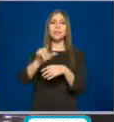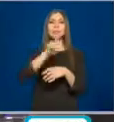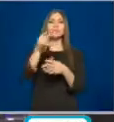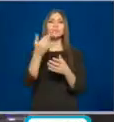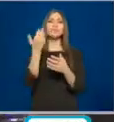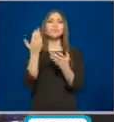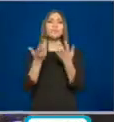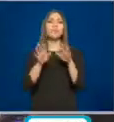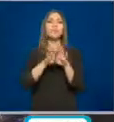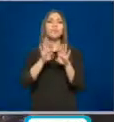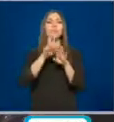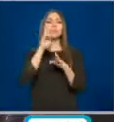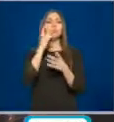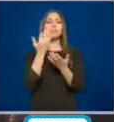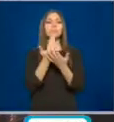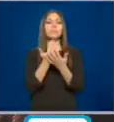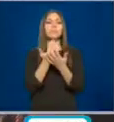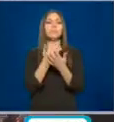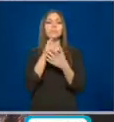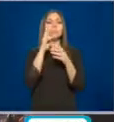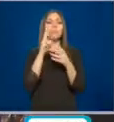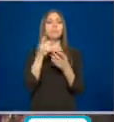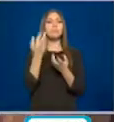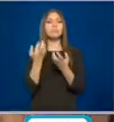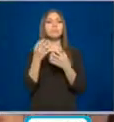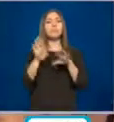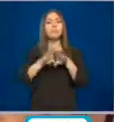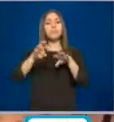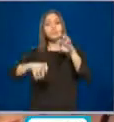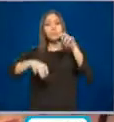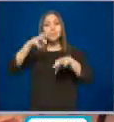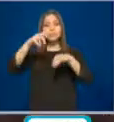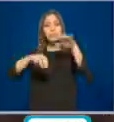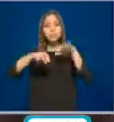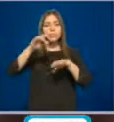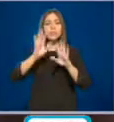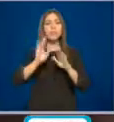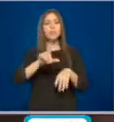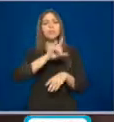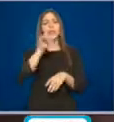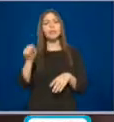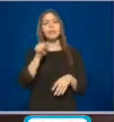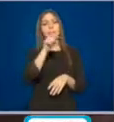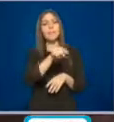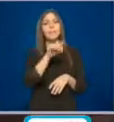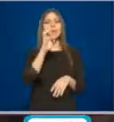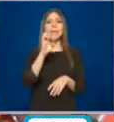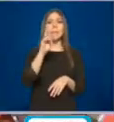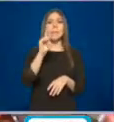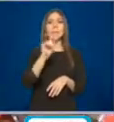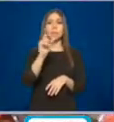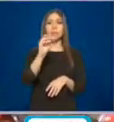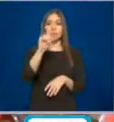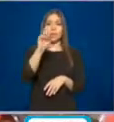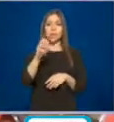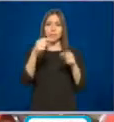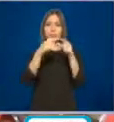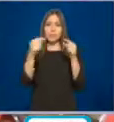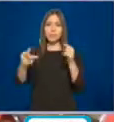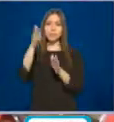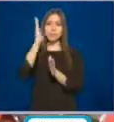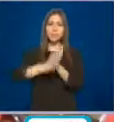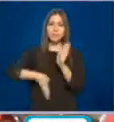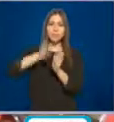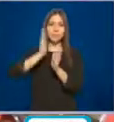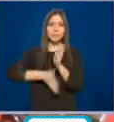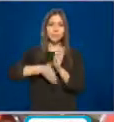el hervor. Gaby, ¿de qué lado tenemos nuestro epazote? Vamos quitando las hojitas y cortándola en, ¿cómo dijimos, compañera? Ay,